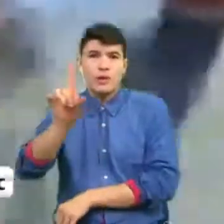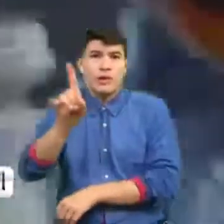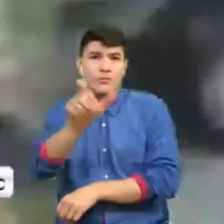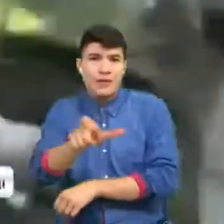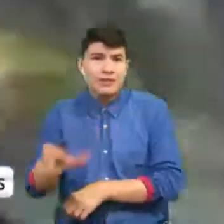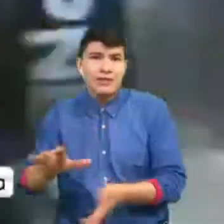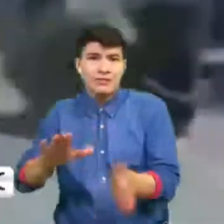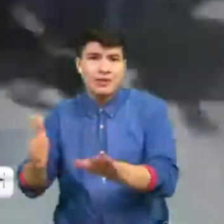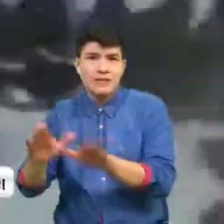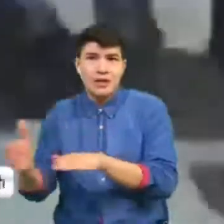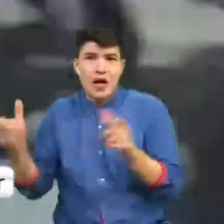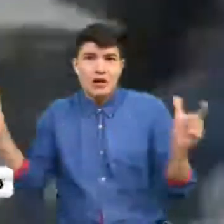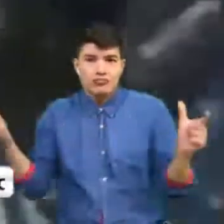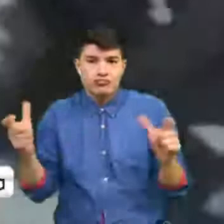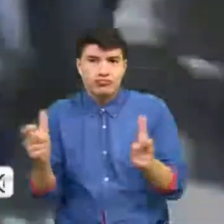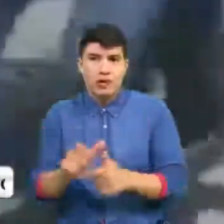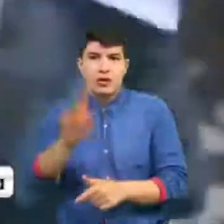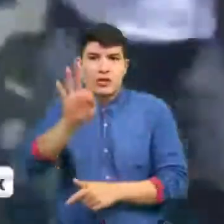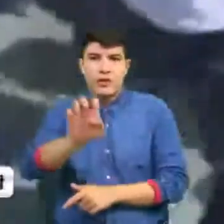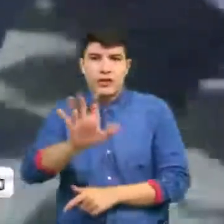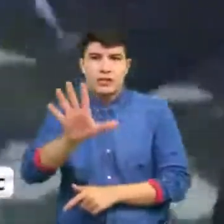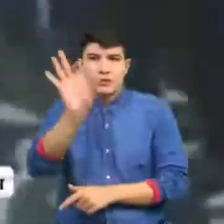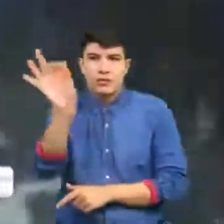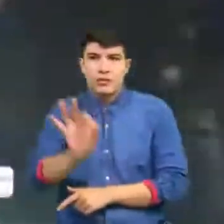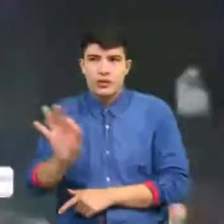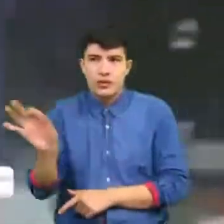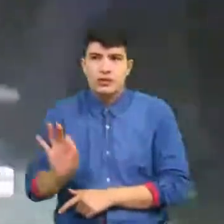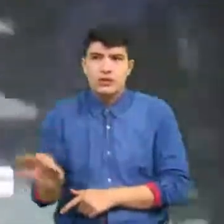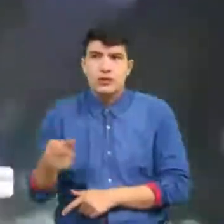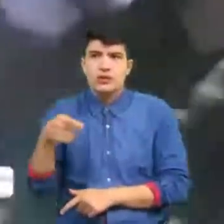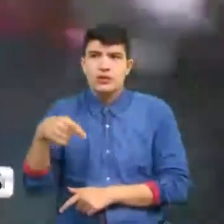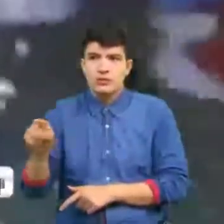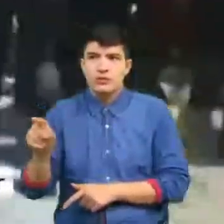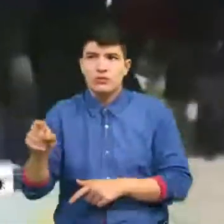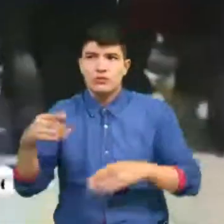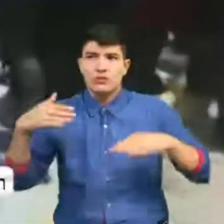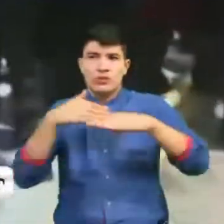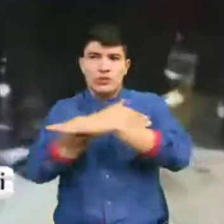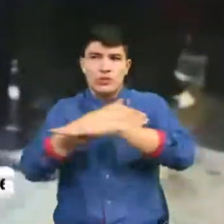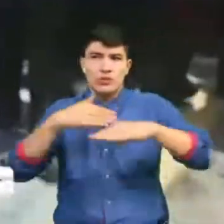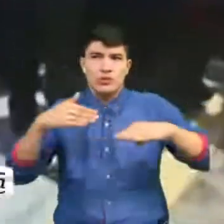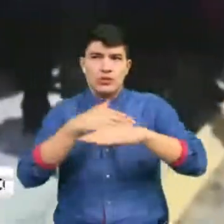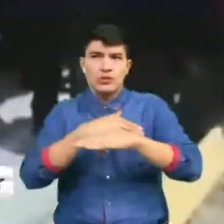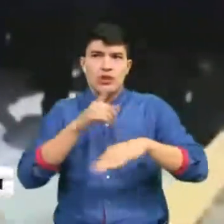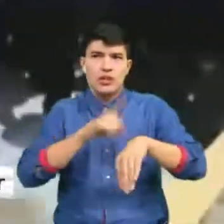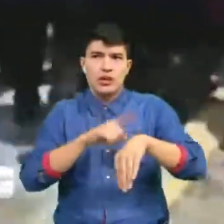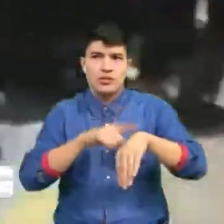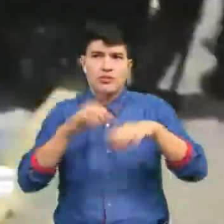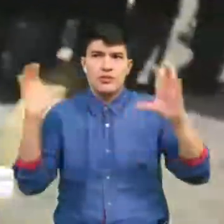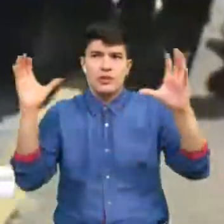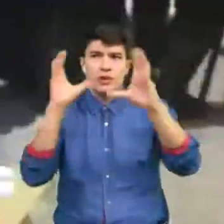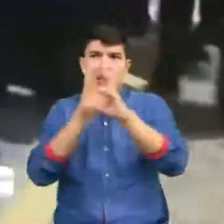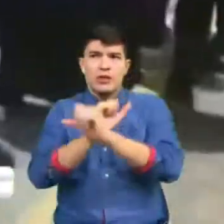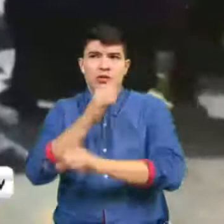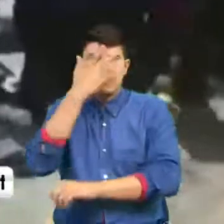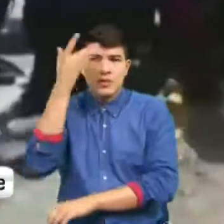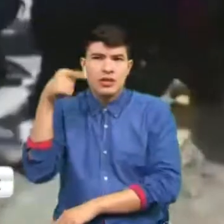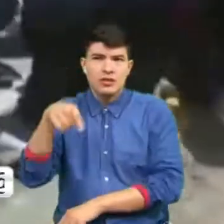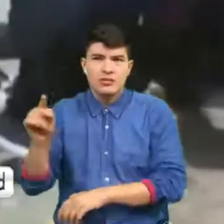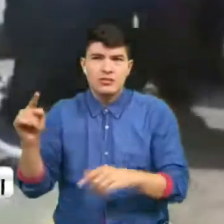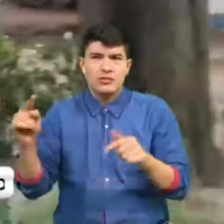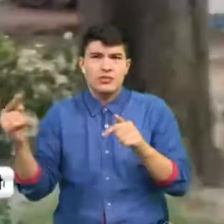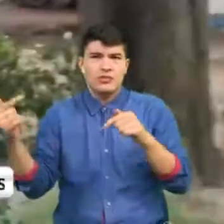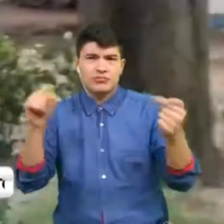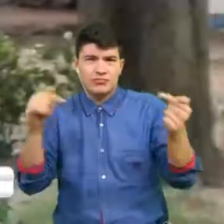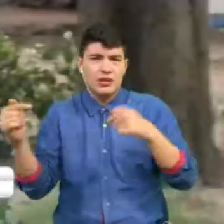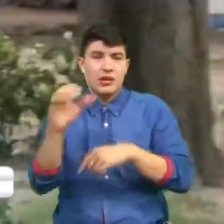personas, ha disminuido en un 95% el tránsito de vehículos en horas nocturnas por el intercambio entre Colombia